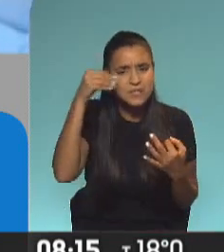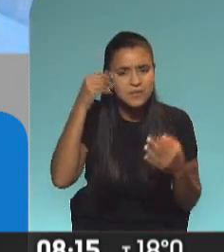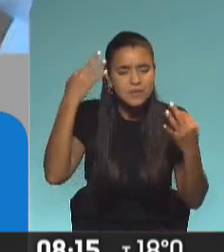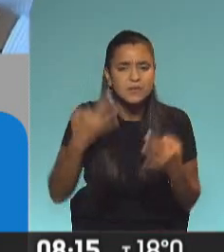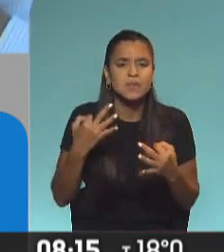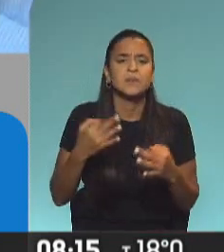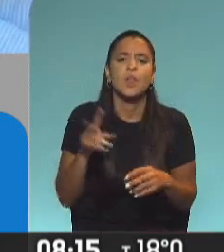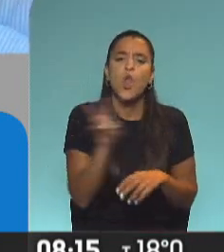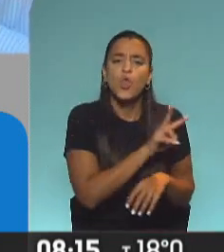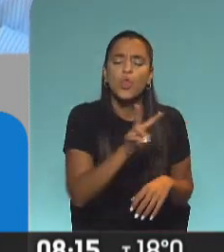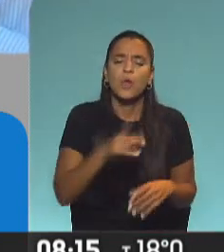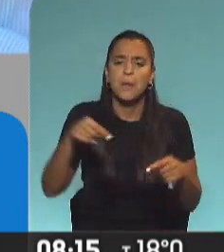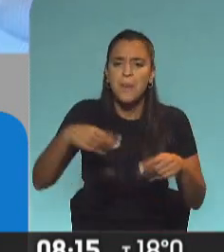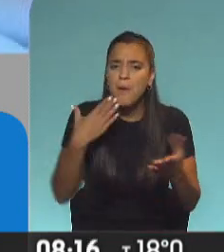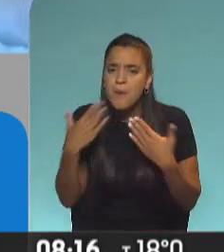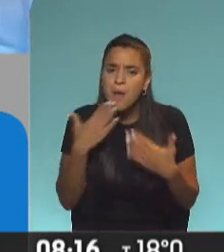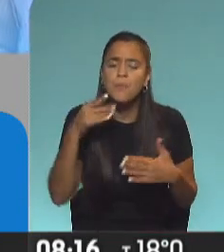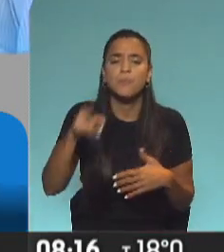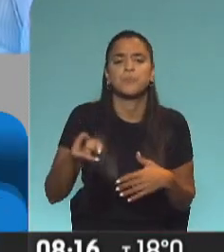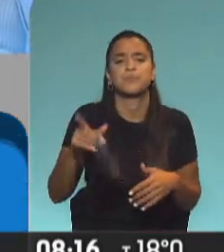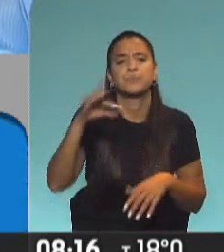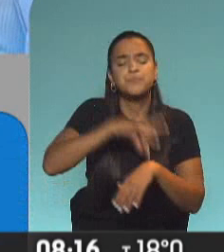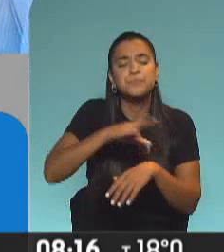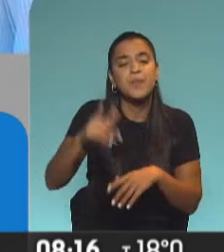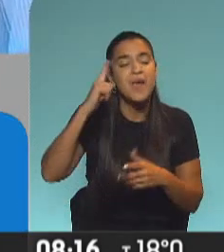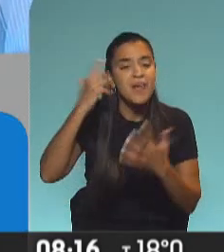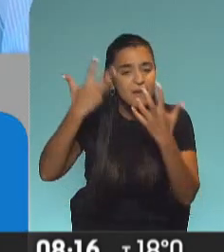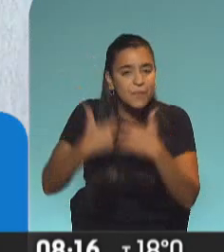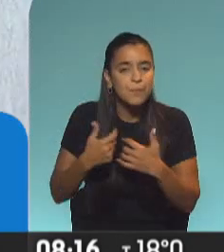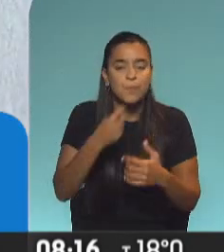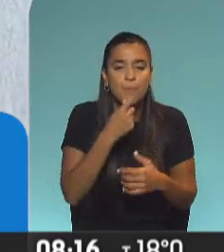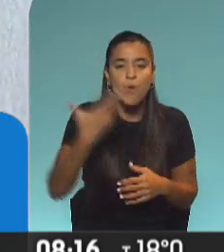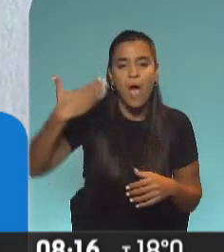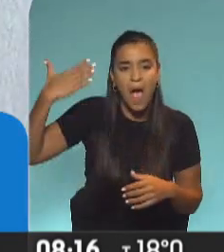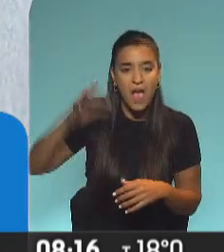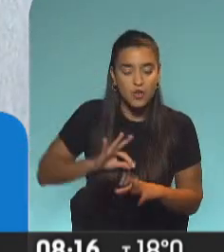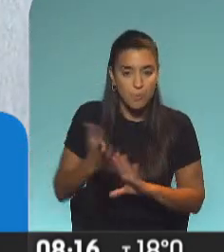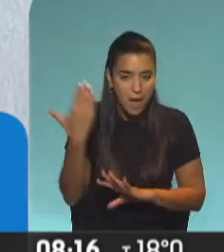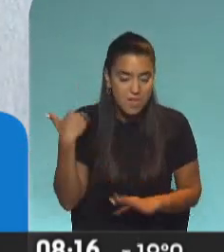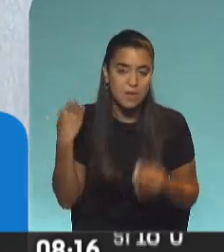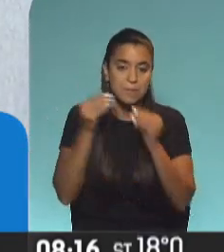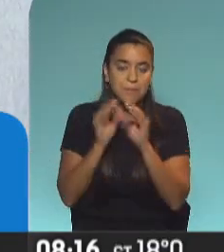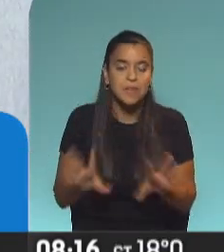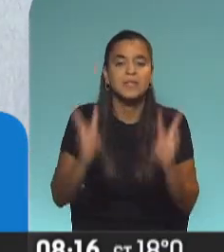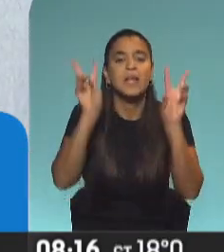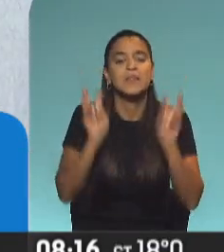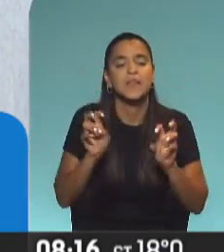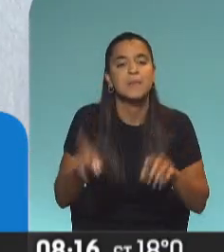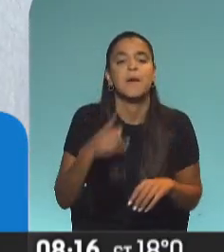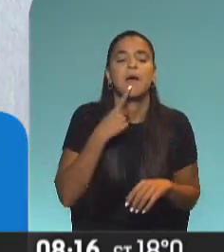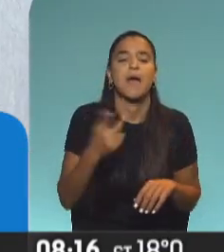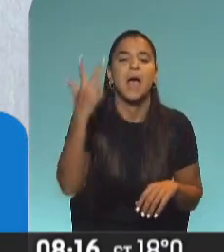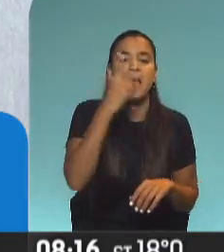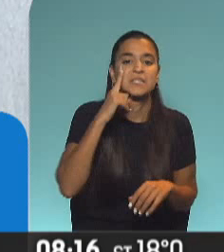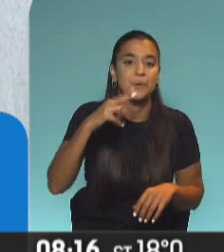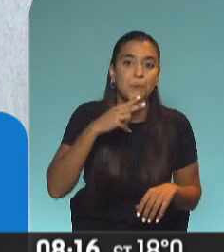¿no? Silvia, Alejandro, recién hablábamos aquí con el doctor y claro, reflexionamos acerca de que, por ejemplo, años pasados, cuando comenzó el tema del HIV, se